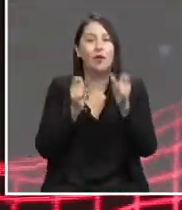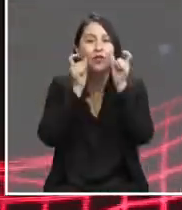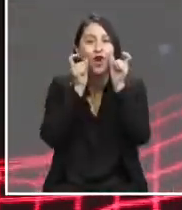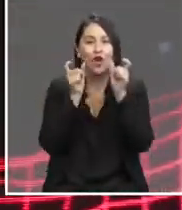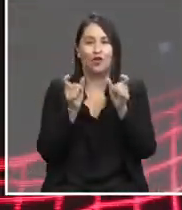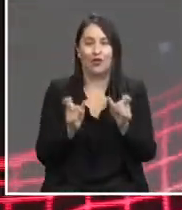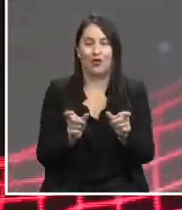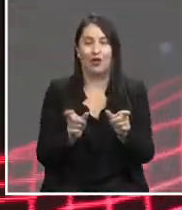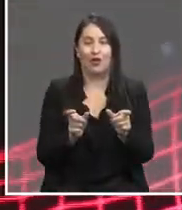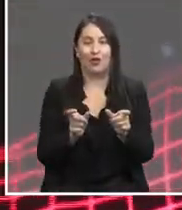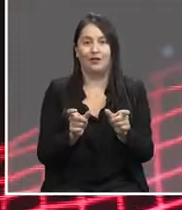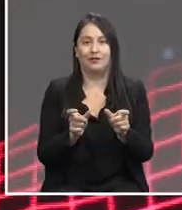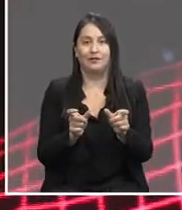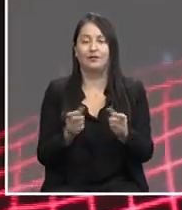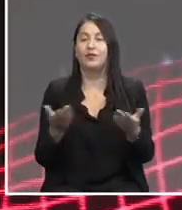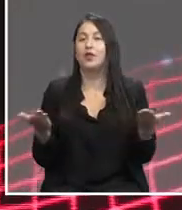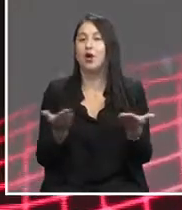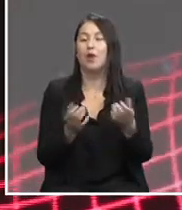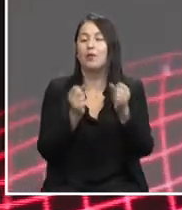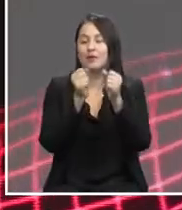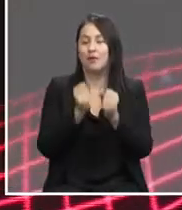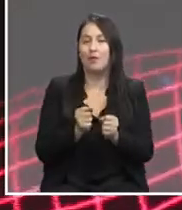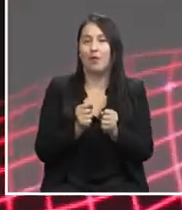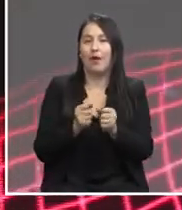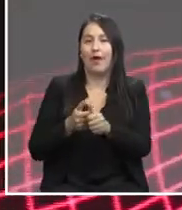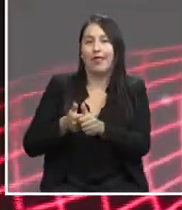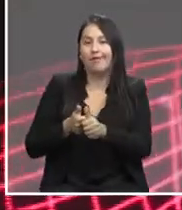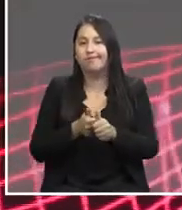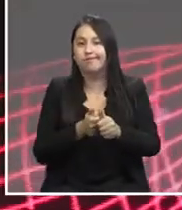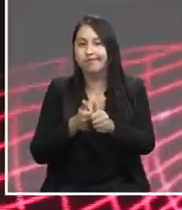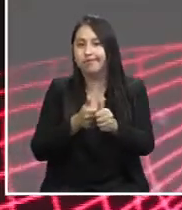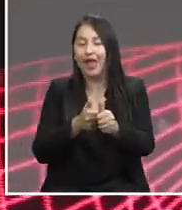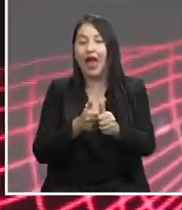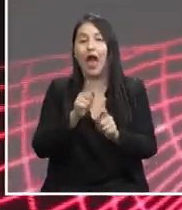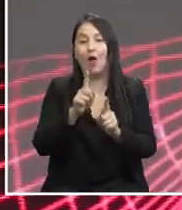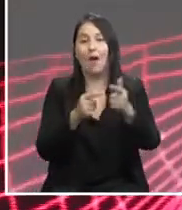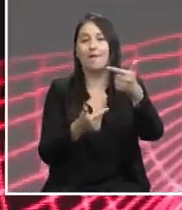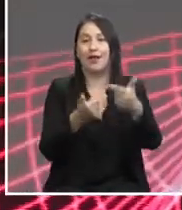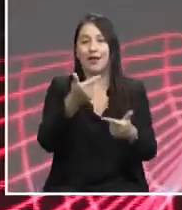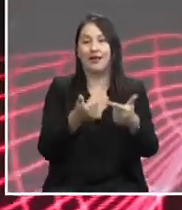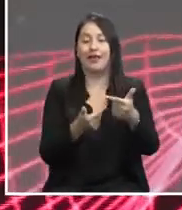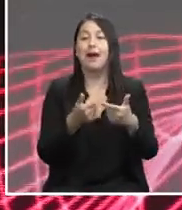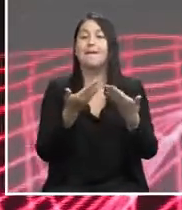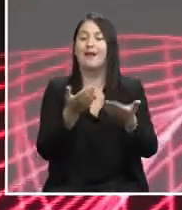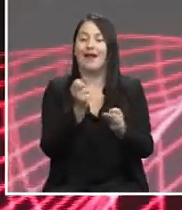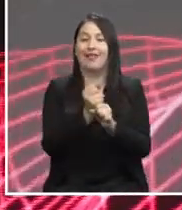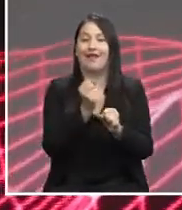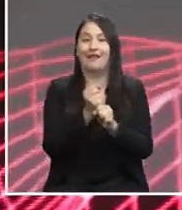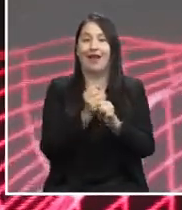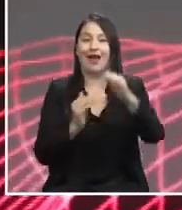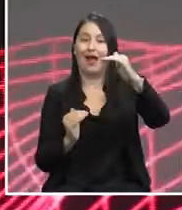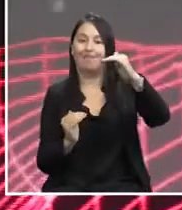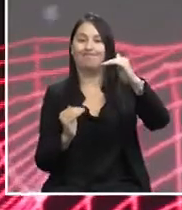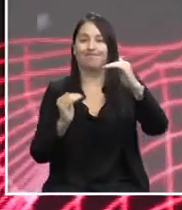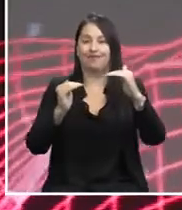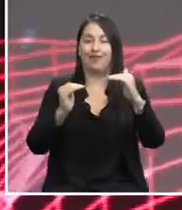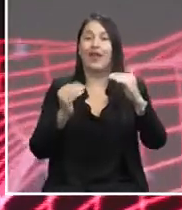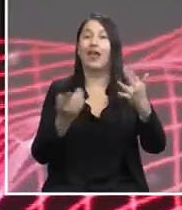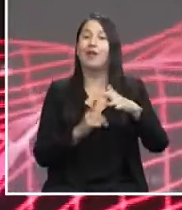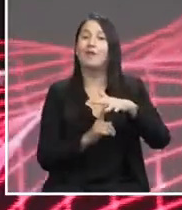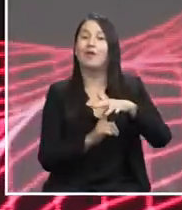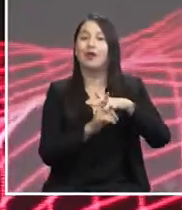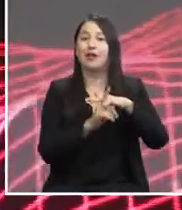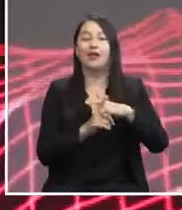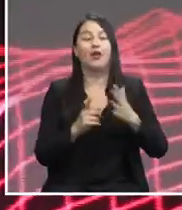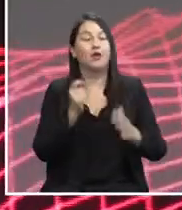y cómo se puede orientar ciertas políticas para trabajar la reducción de esa desigualdad respecto a sus orígenes y los efectos